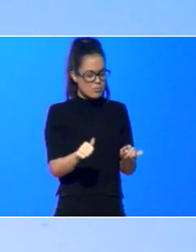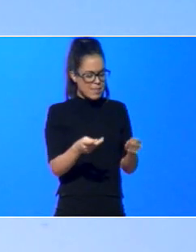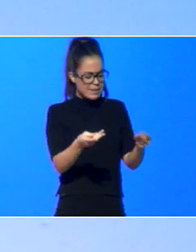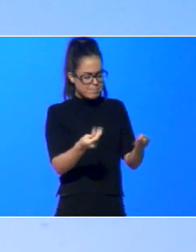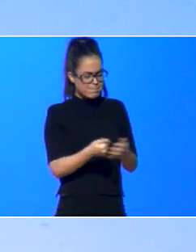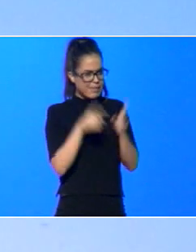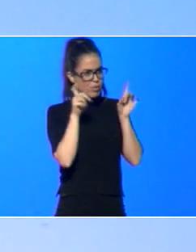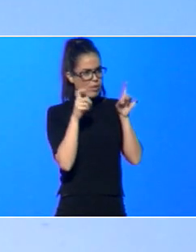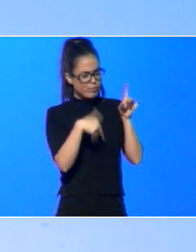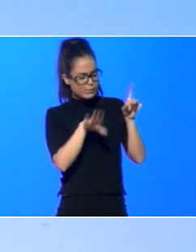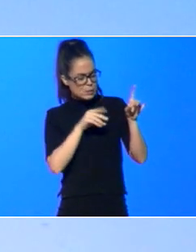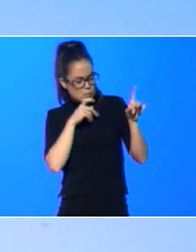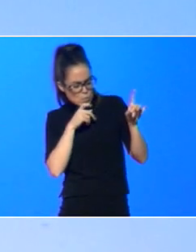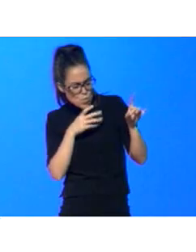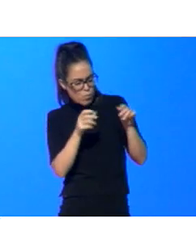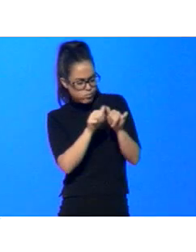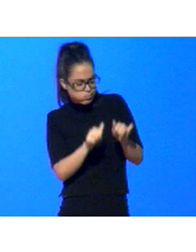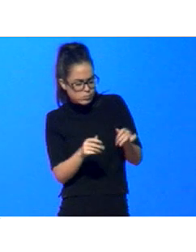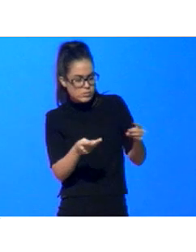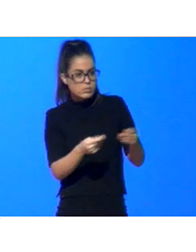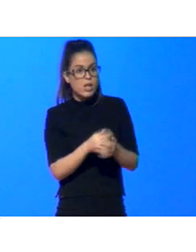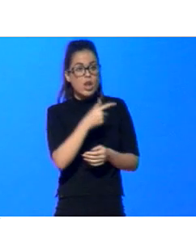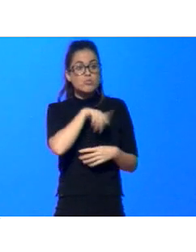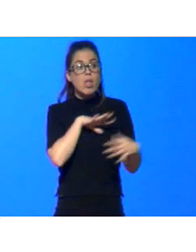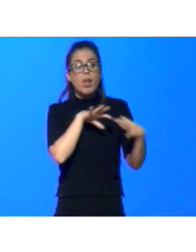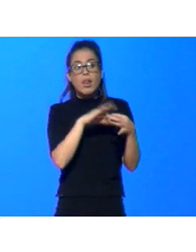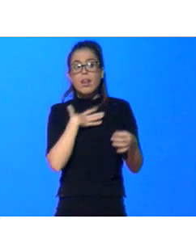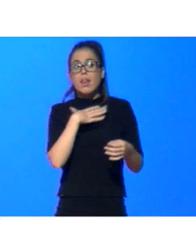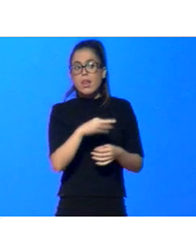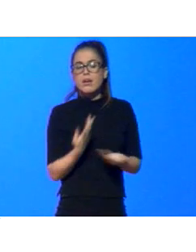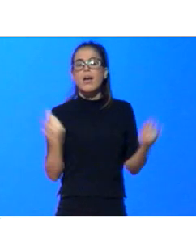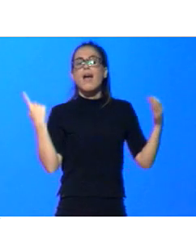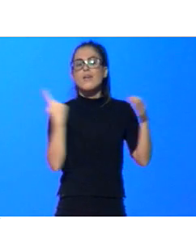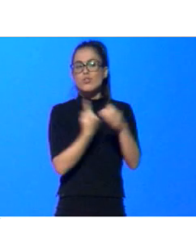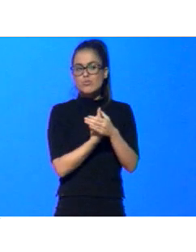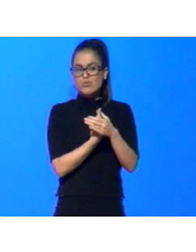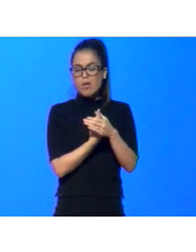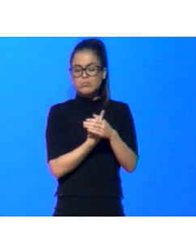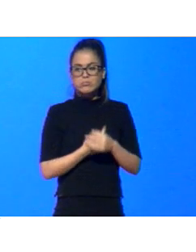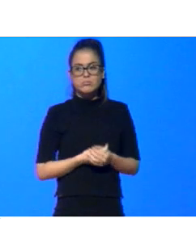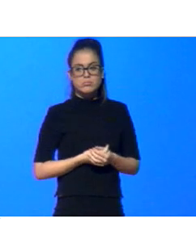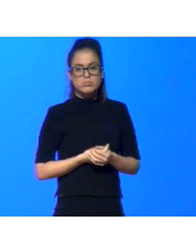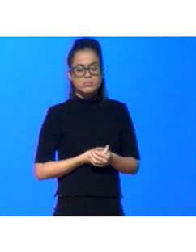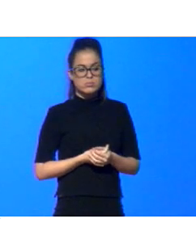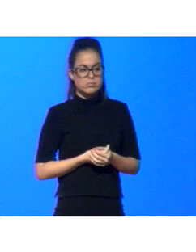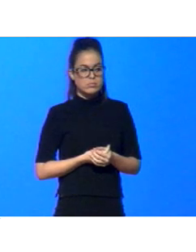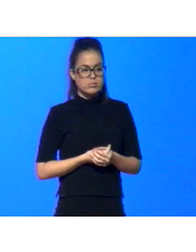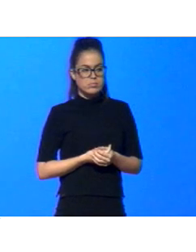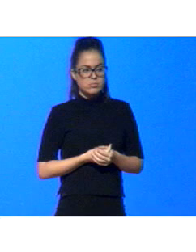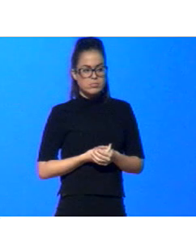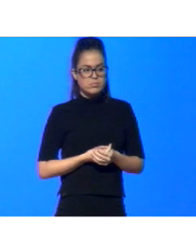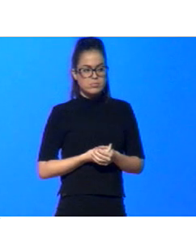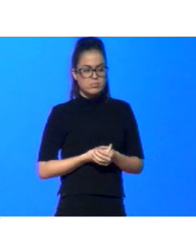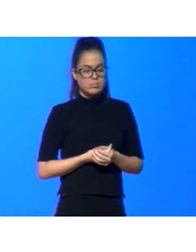que es una manera que podíamos relacionar con con la inclusión no obviamente lo que